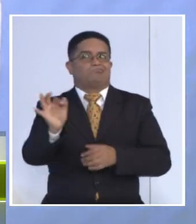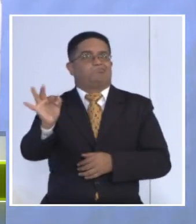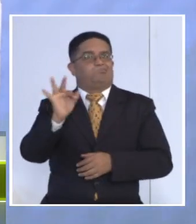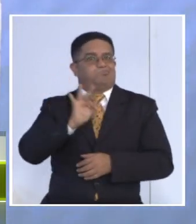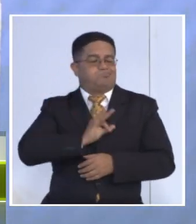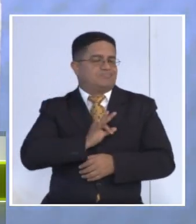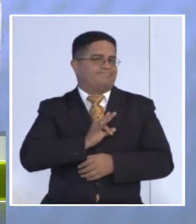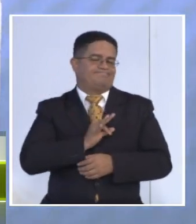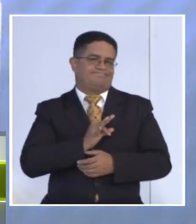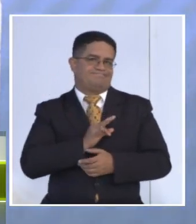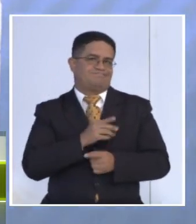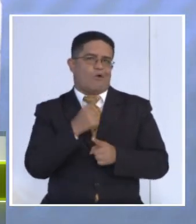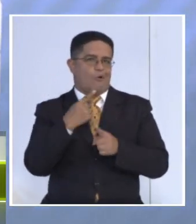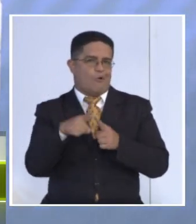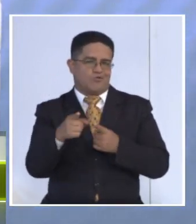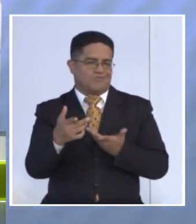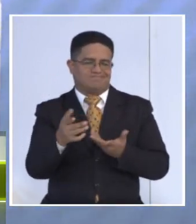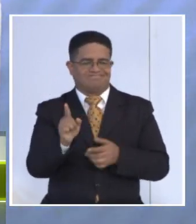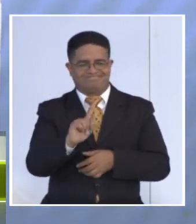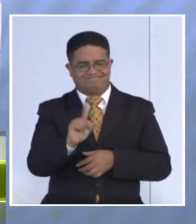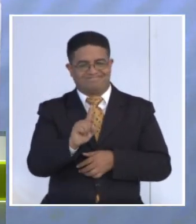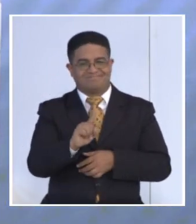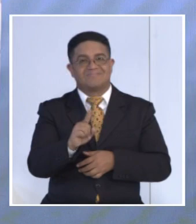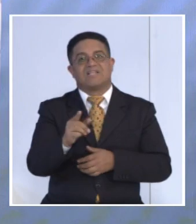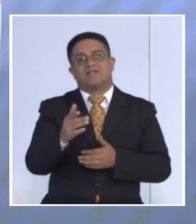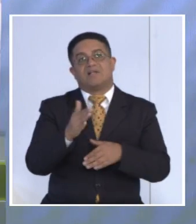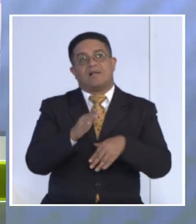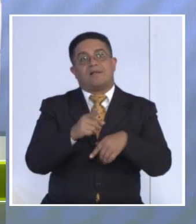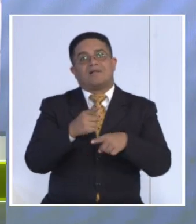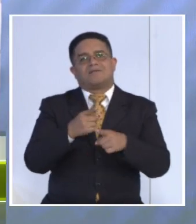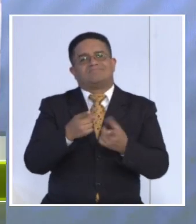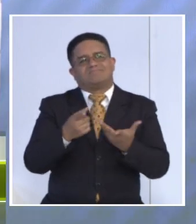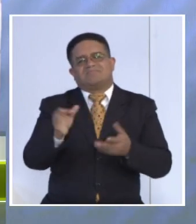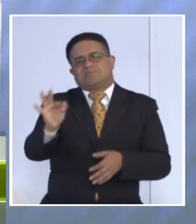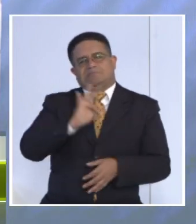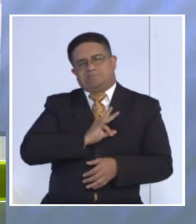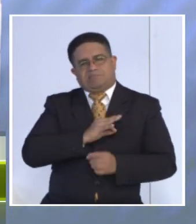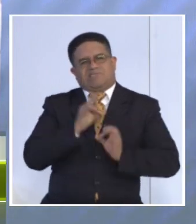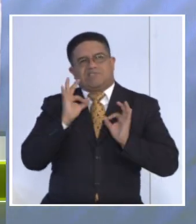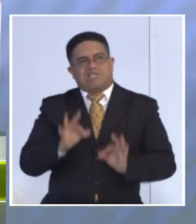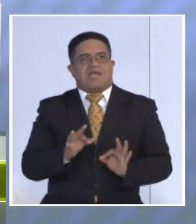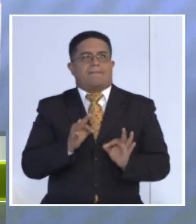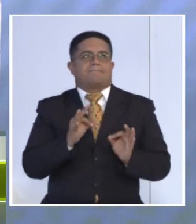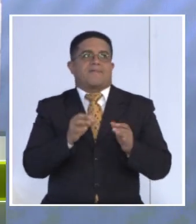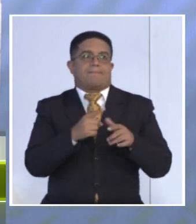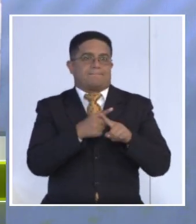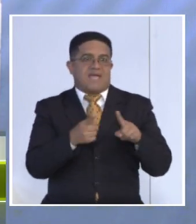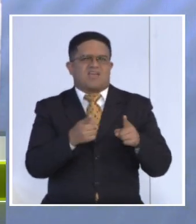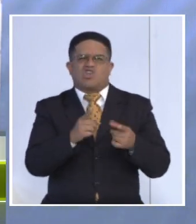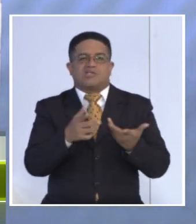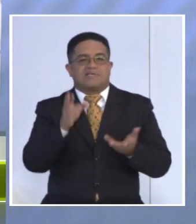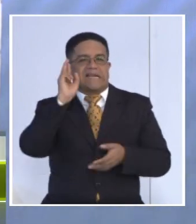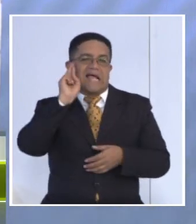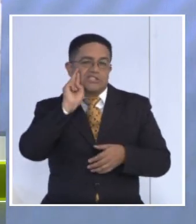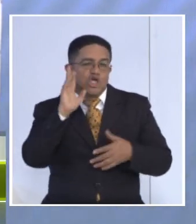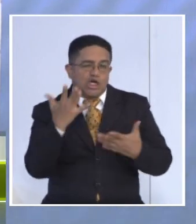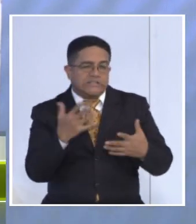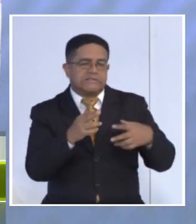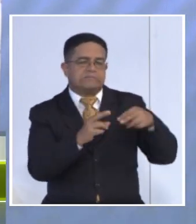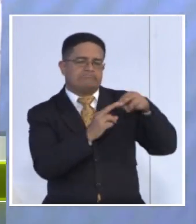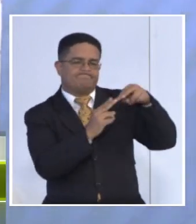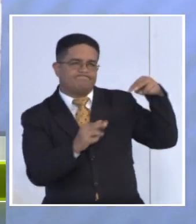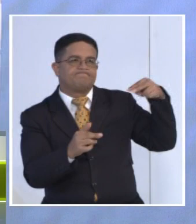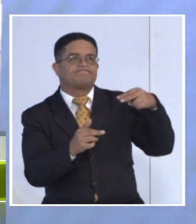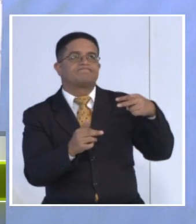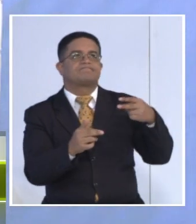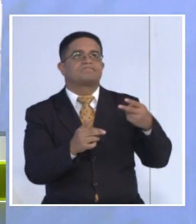la resistencia bacteriana de muchos de los gérmenes que están en ese epitelio respiratorio y que no responden bien a algunos antibióticos de tanto que se les usa de manera